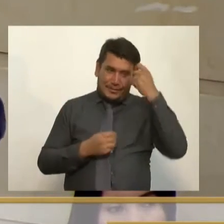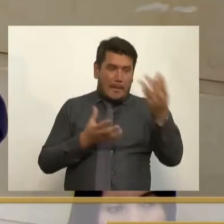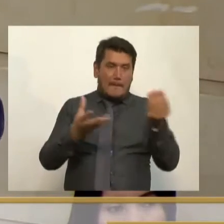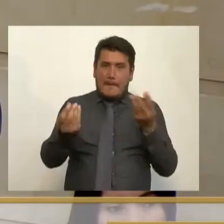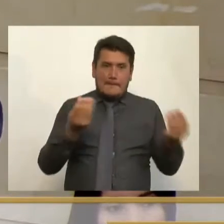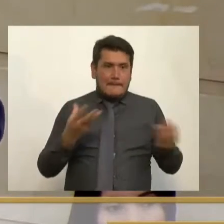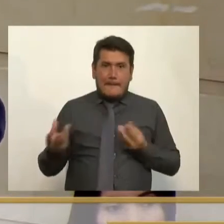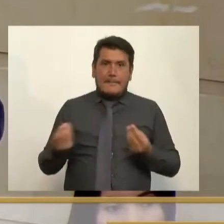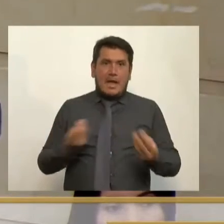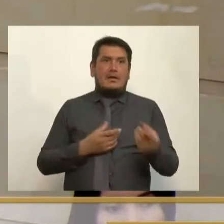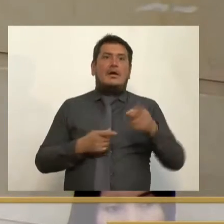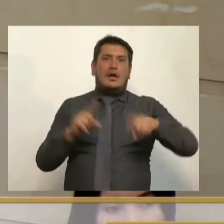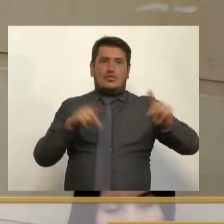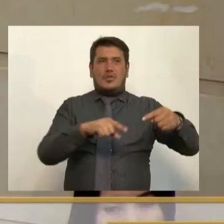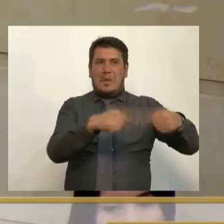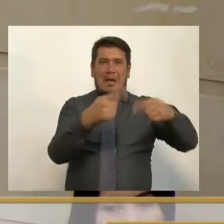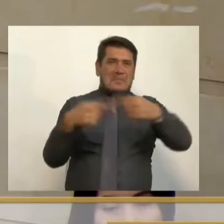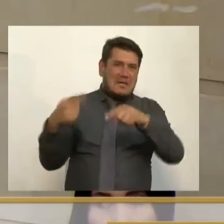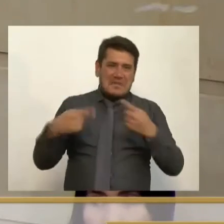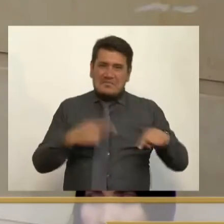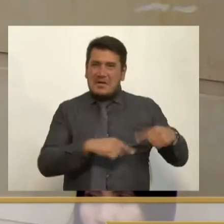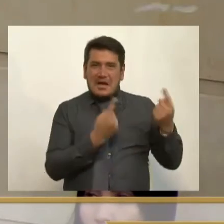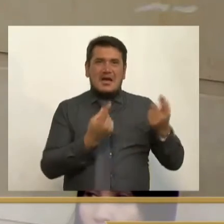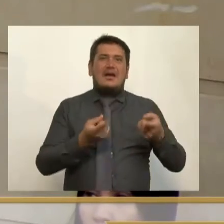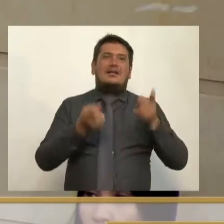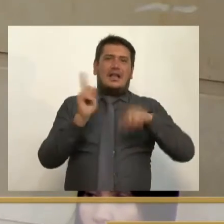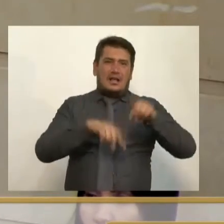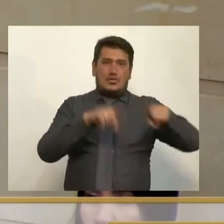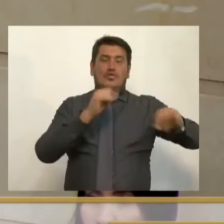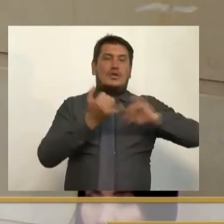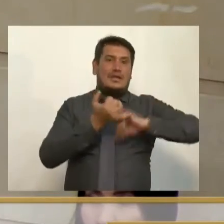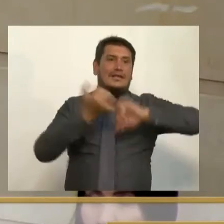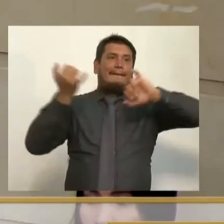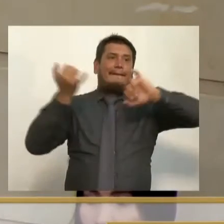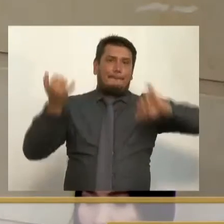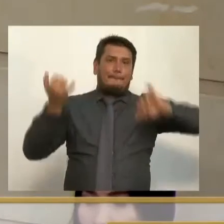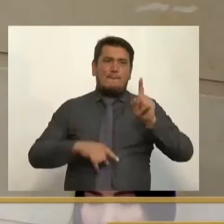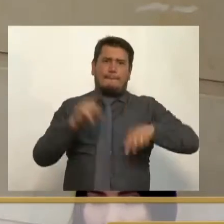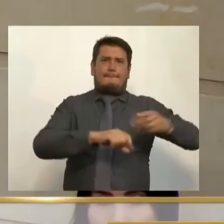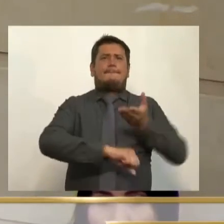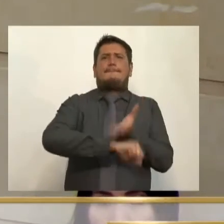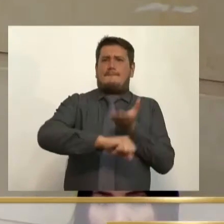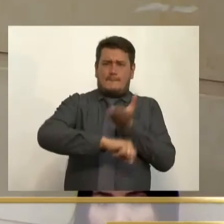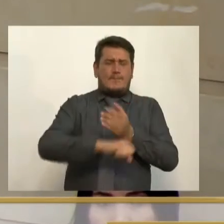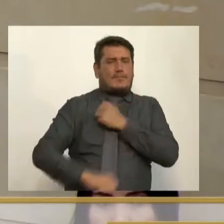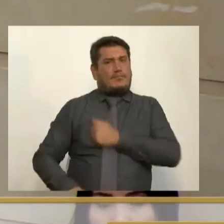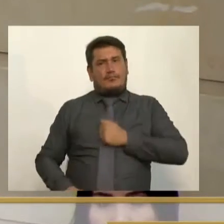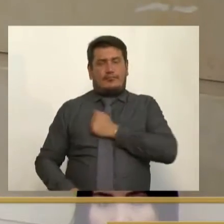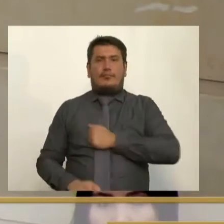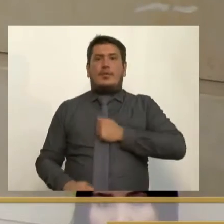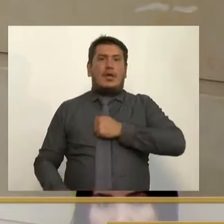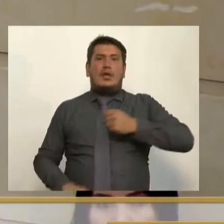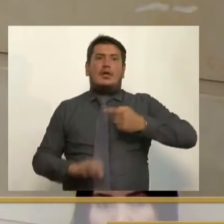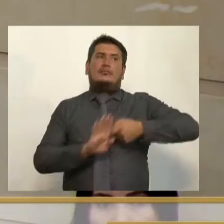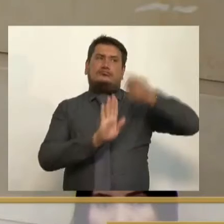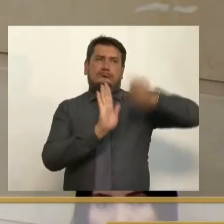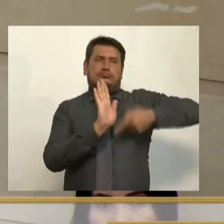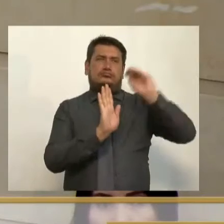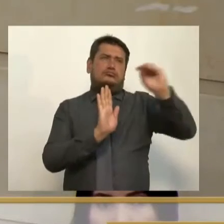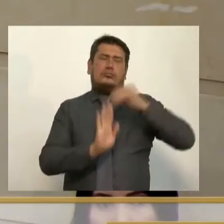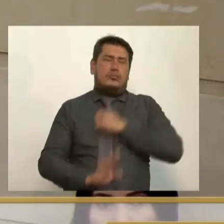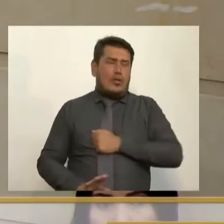partidos de oposición, de partidos independientes, le solicitamos al señor presidente que reconociera